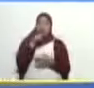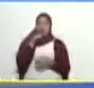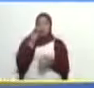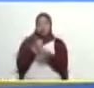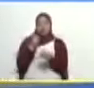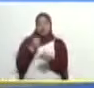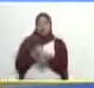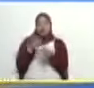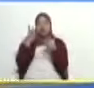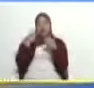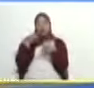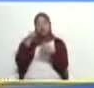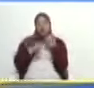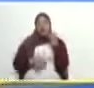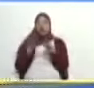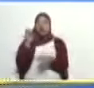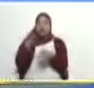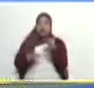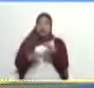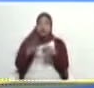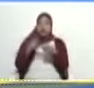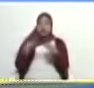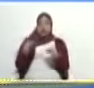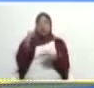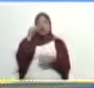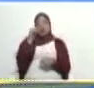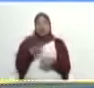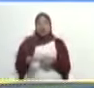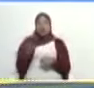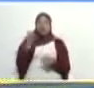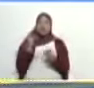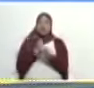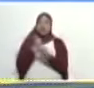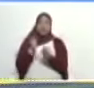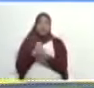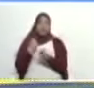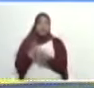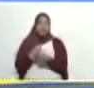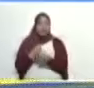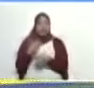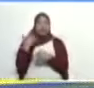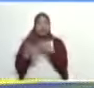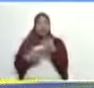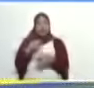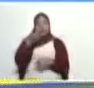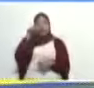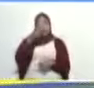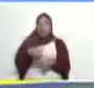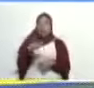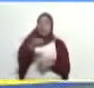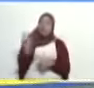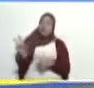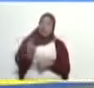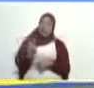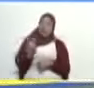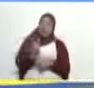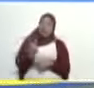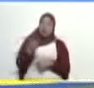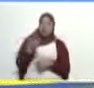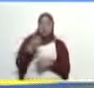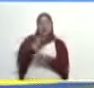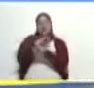sea para la justa distribución de la riqueza y donde los trabajadores y las trabajadoras sean beneficiarios y el pueblo venezolano, a través de la